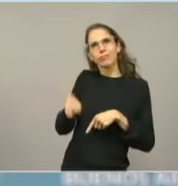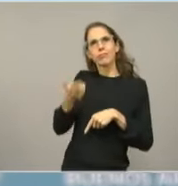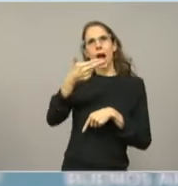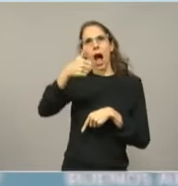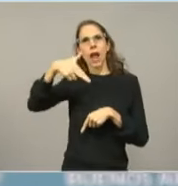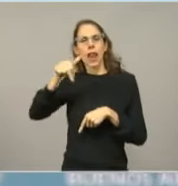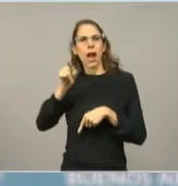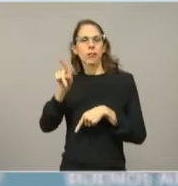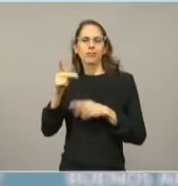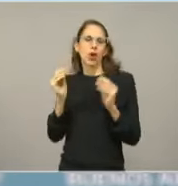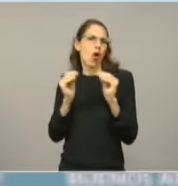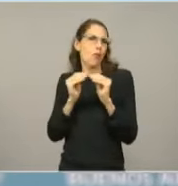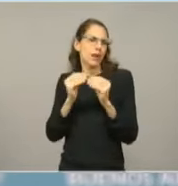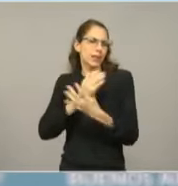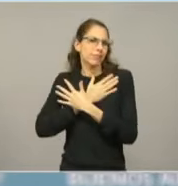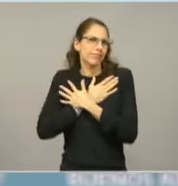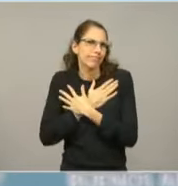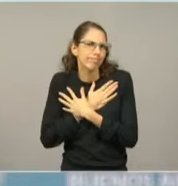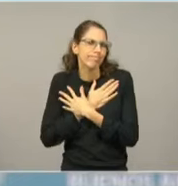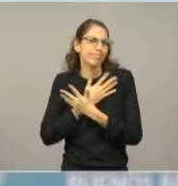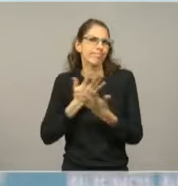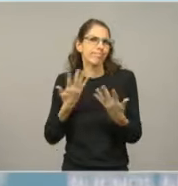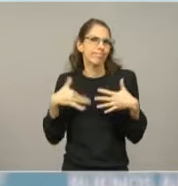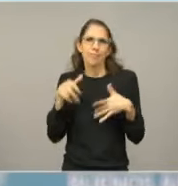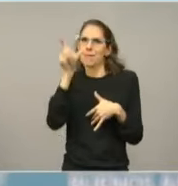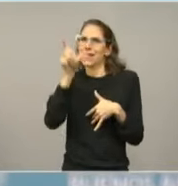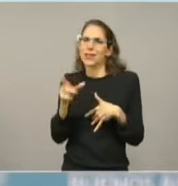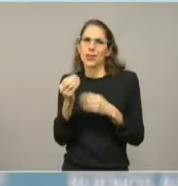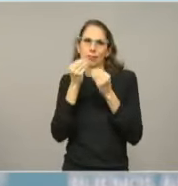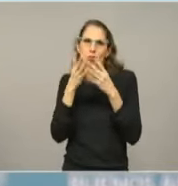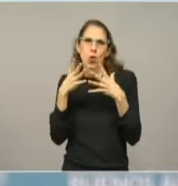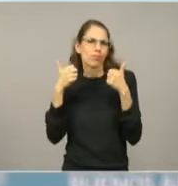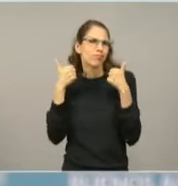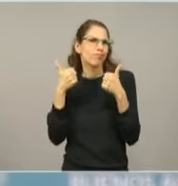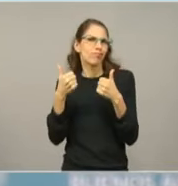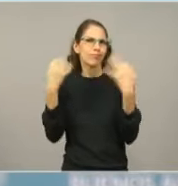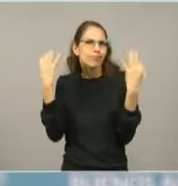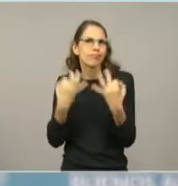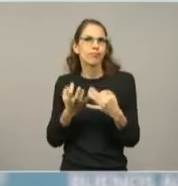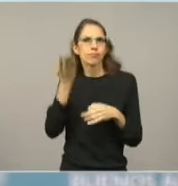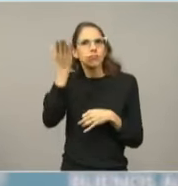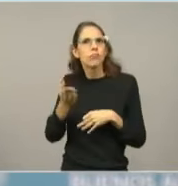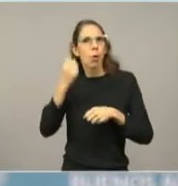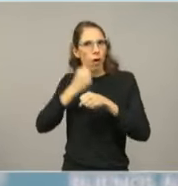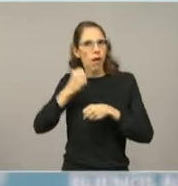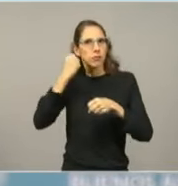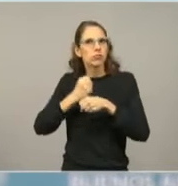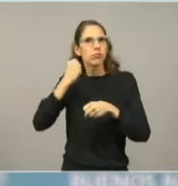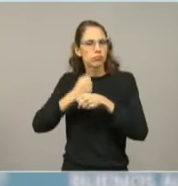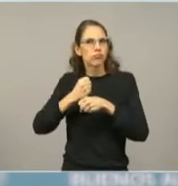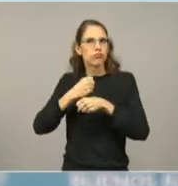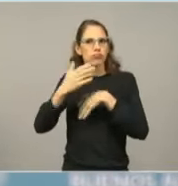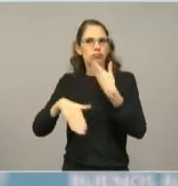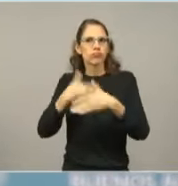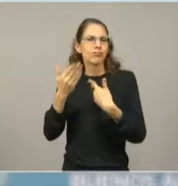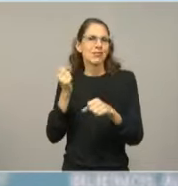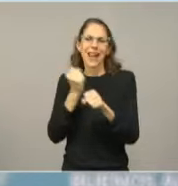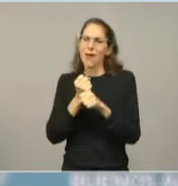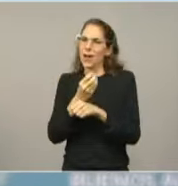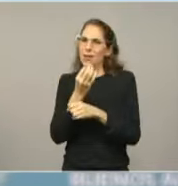compañera muy querida una compañera muy querida una gran persona que estaba llevando adelante un trabajo